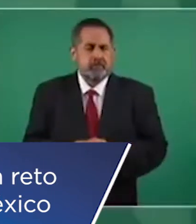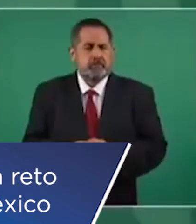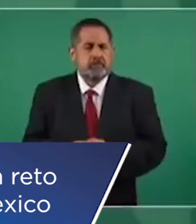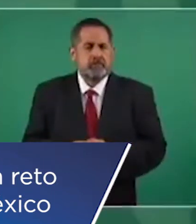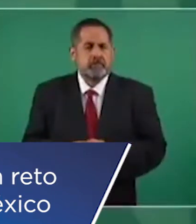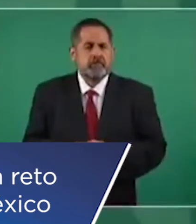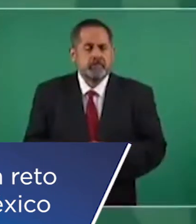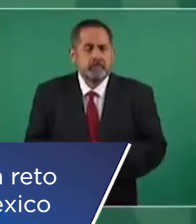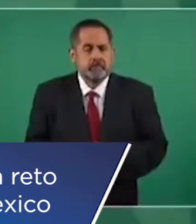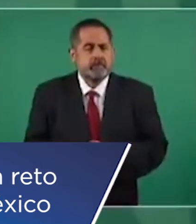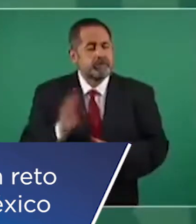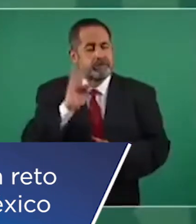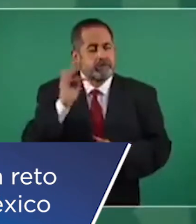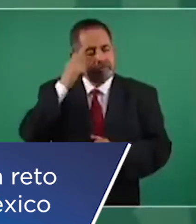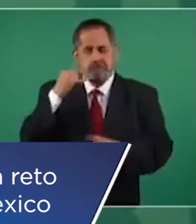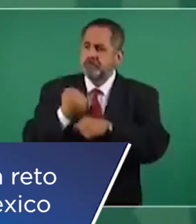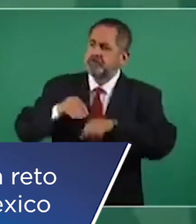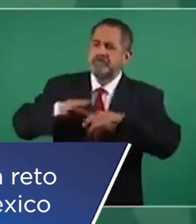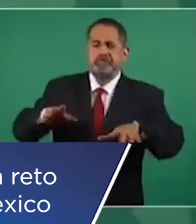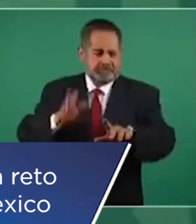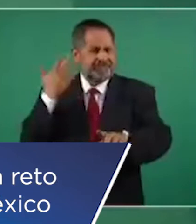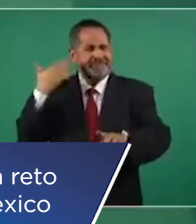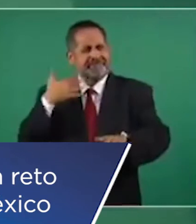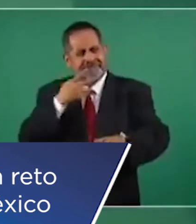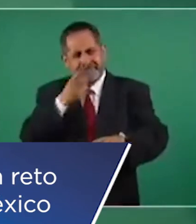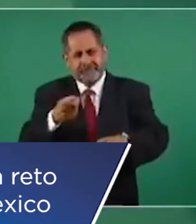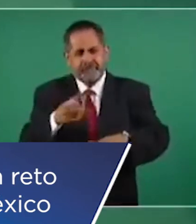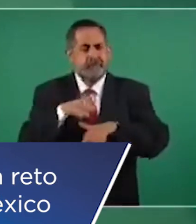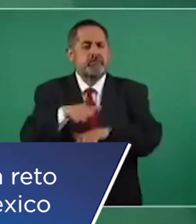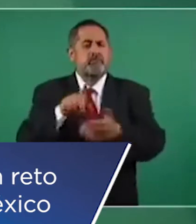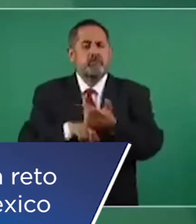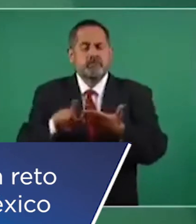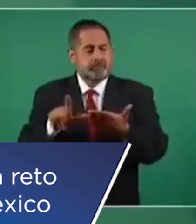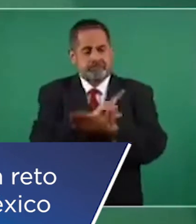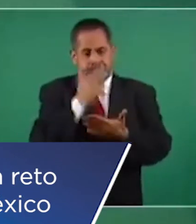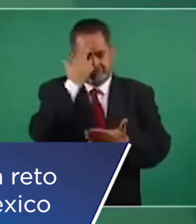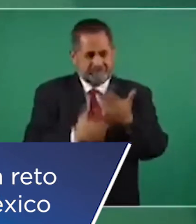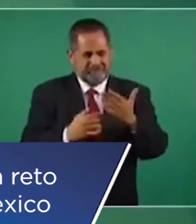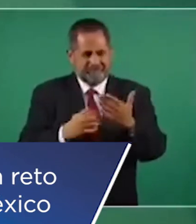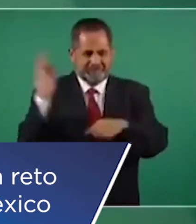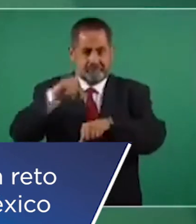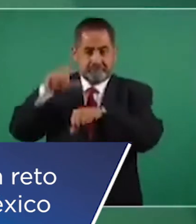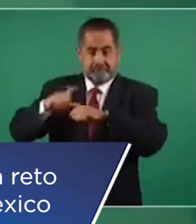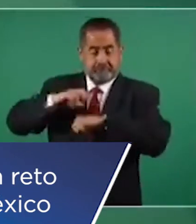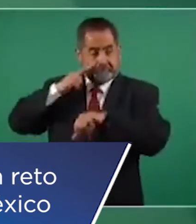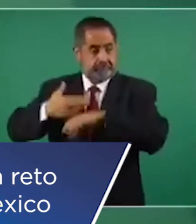Si me tocara informar, ya lo dije, sobre delitos del fuero federal,